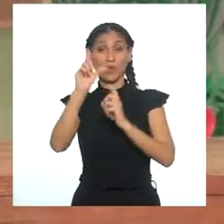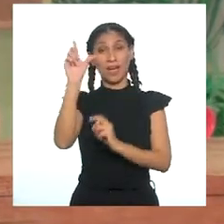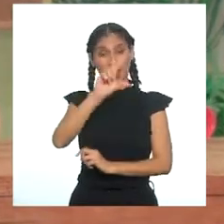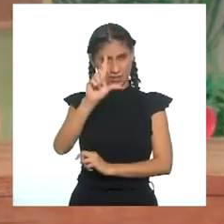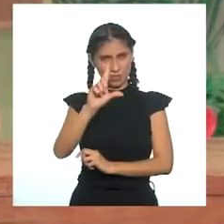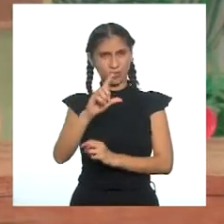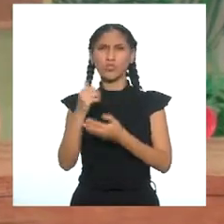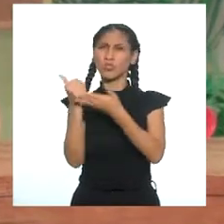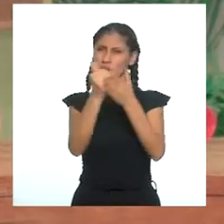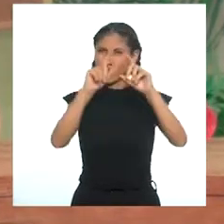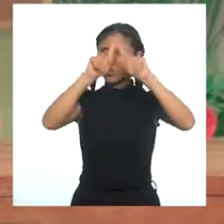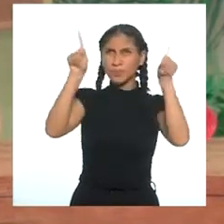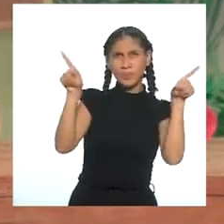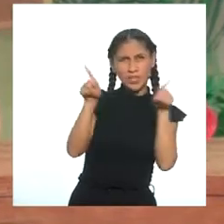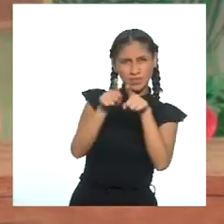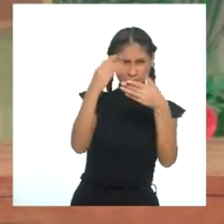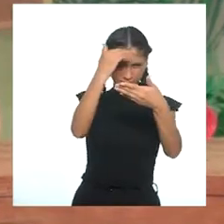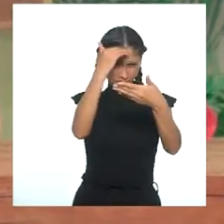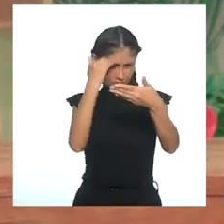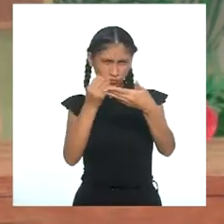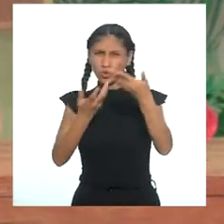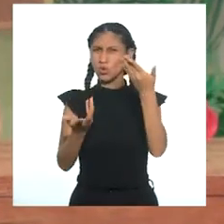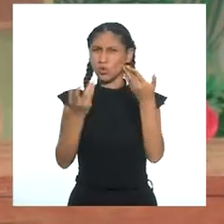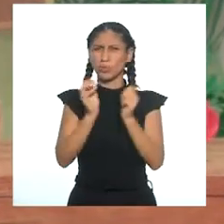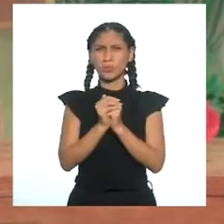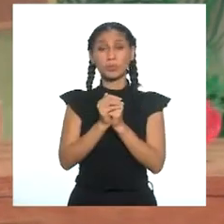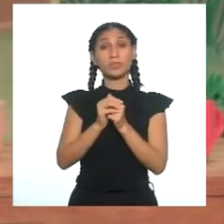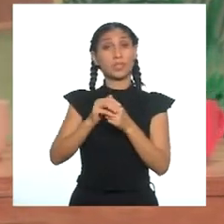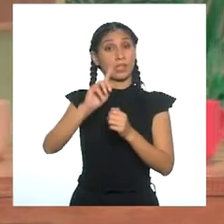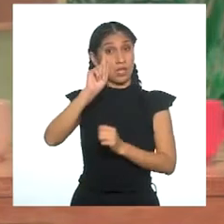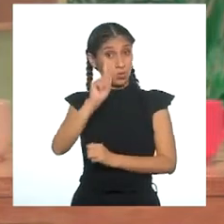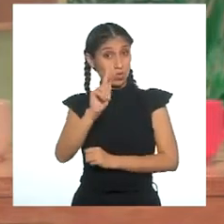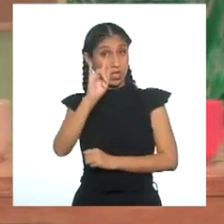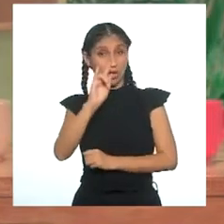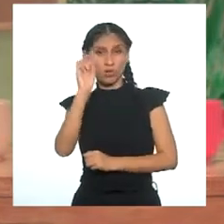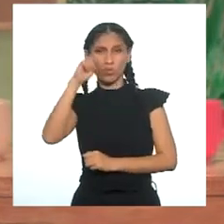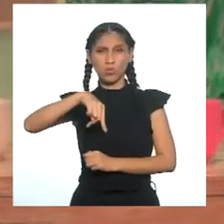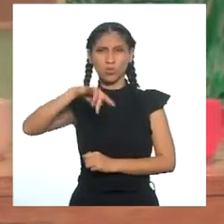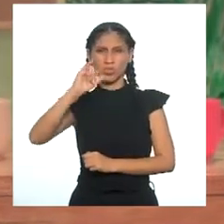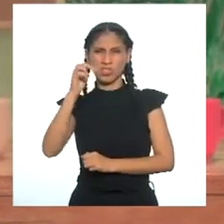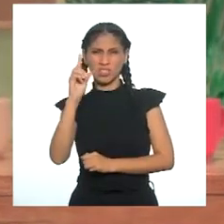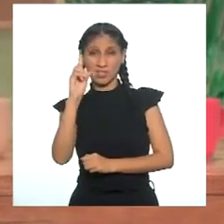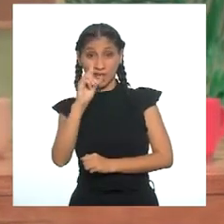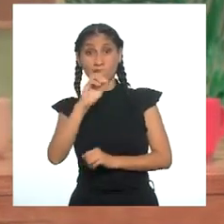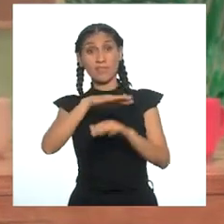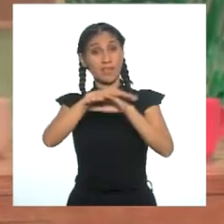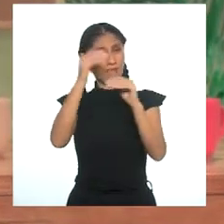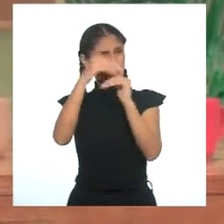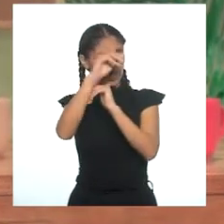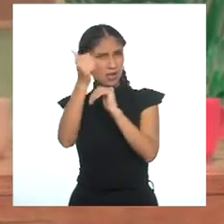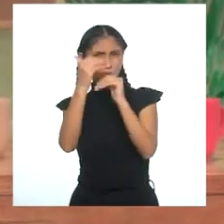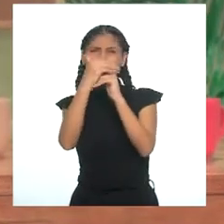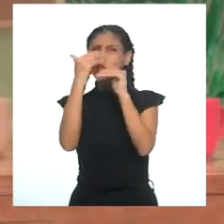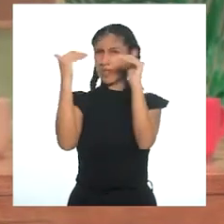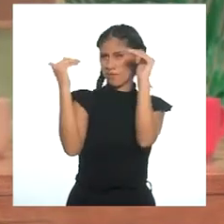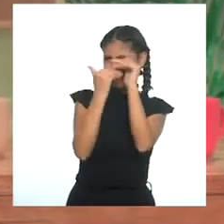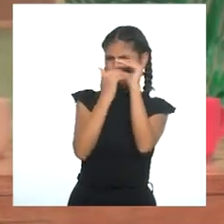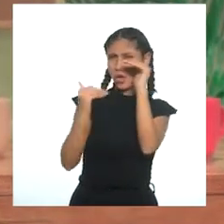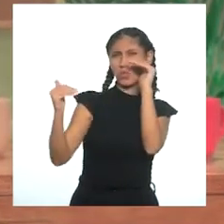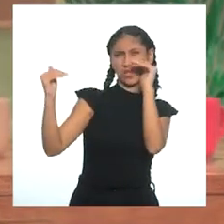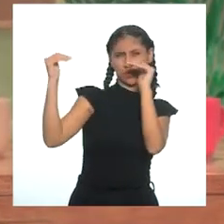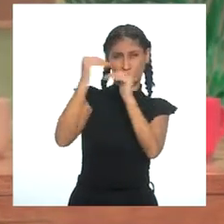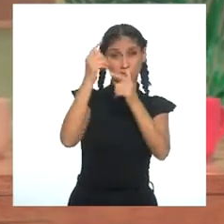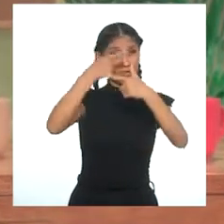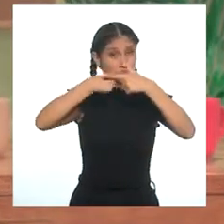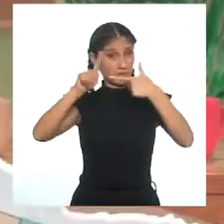ayuda de la tabla, teniendo en cuenta que, al pasar de una unidad de medida inferior a una superior, se divide entre